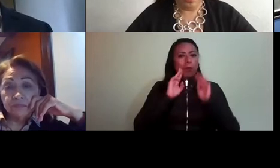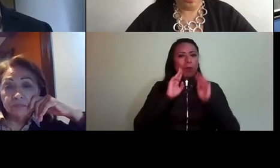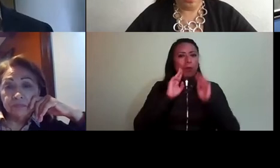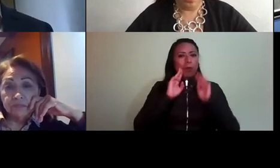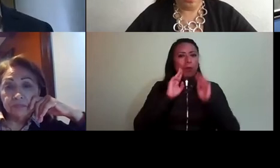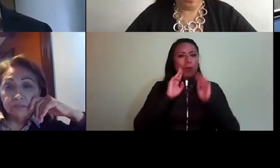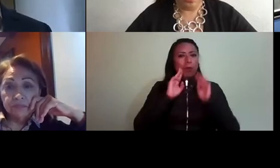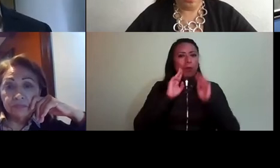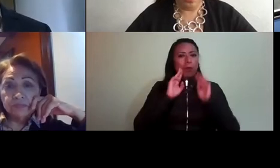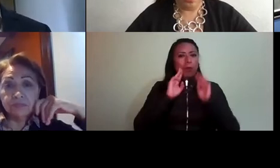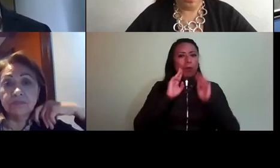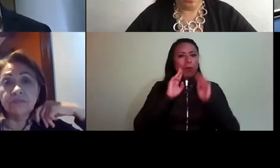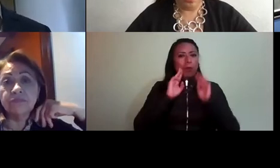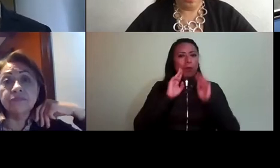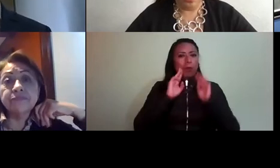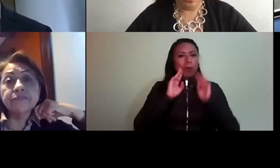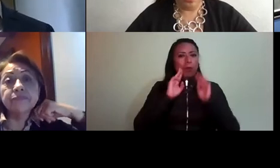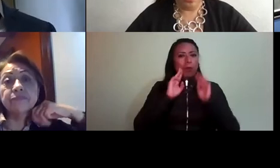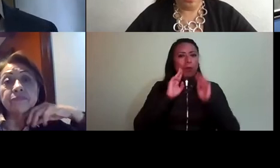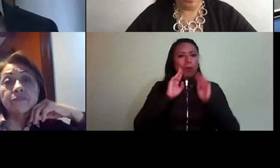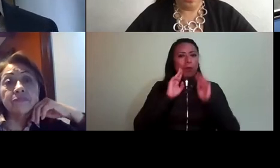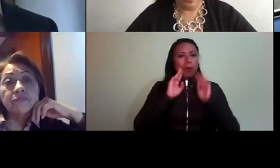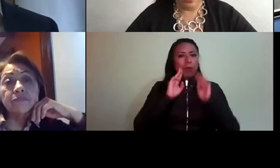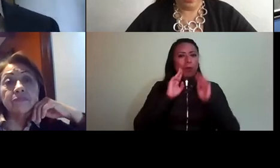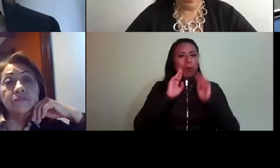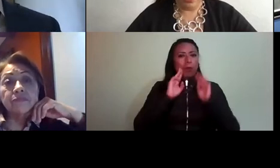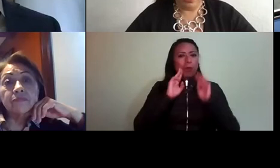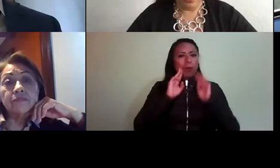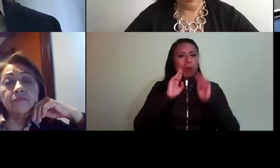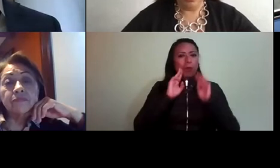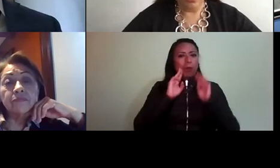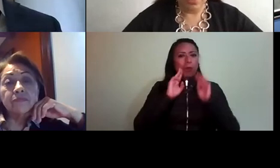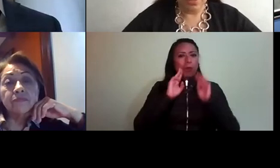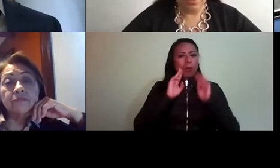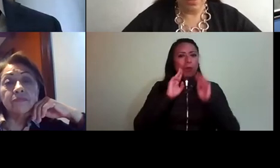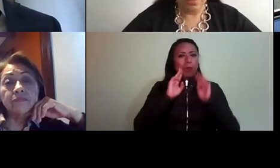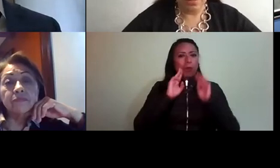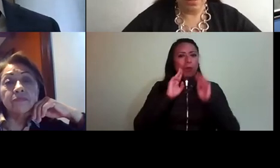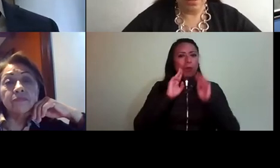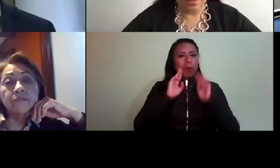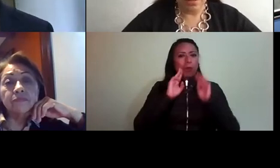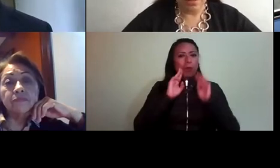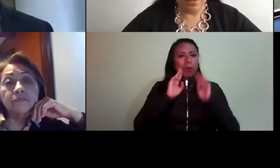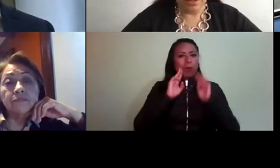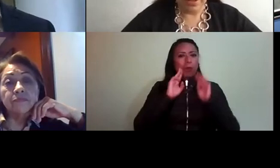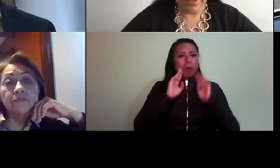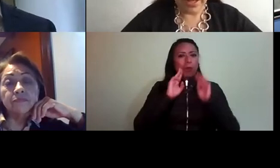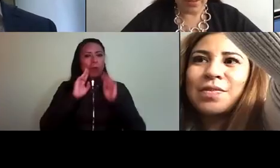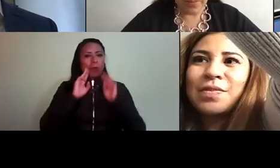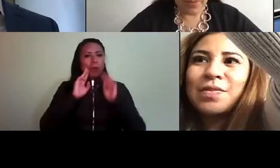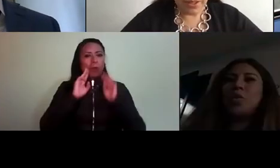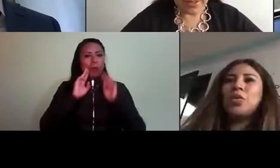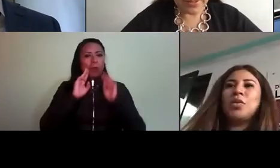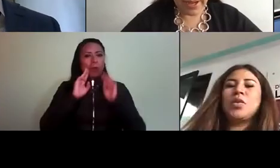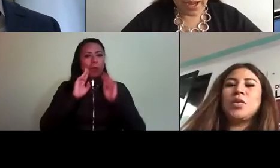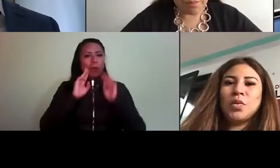que revertirlo, alcaldesa. Perdón por la moción, diputado. ¿Nos podemos centrar en el tema presupuestal? Es esta misión de trabajo para